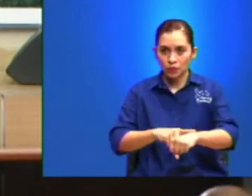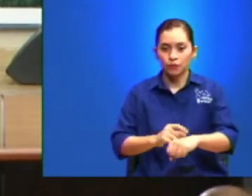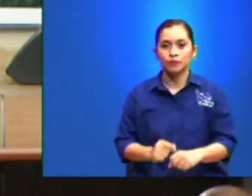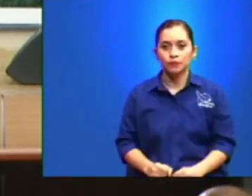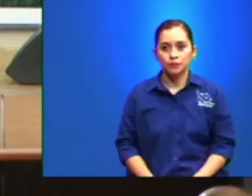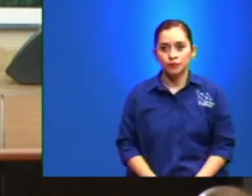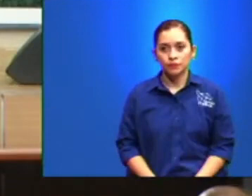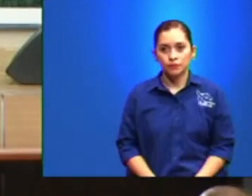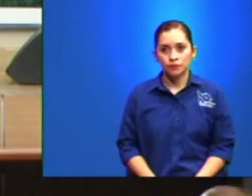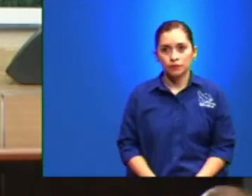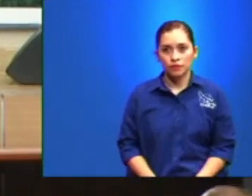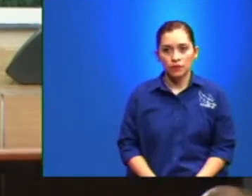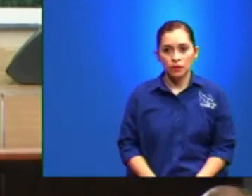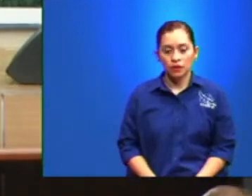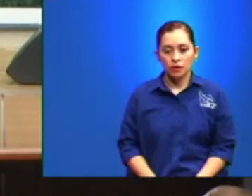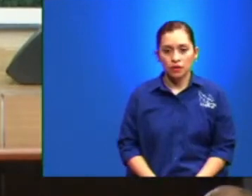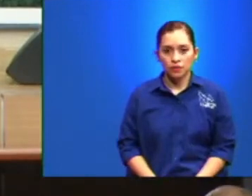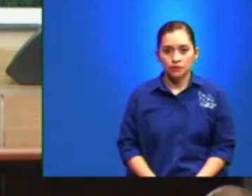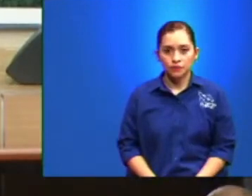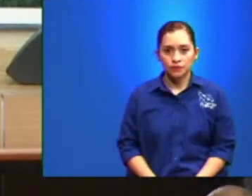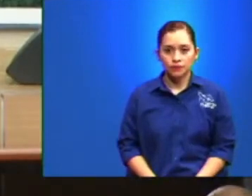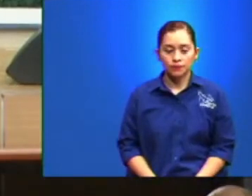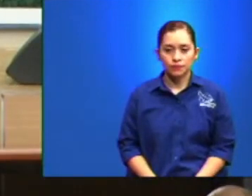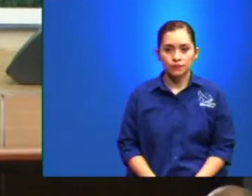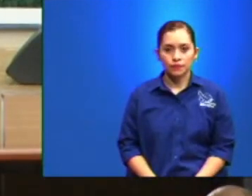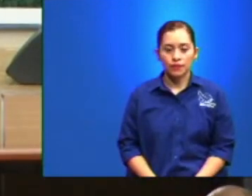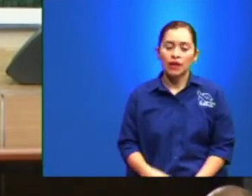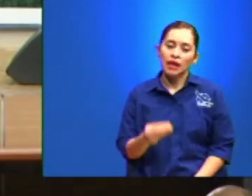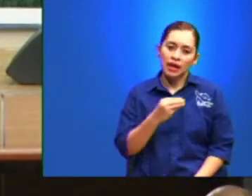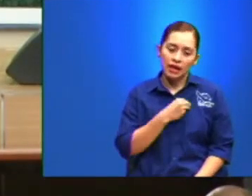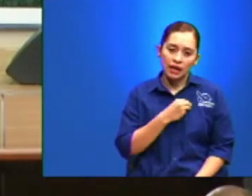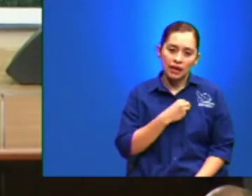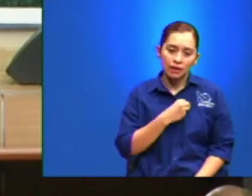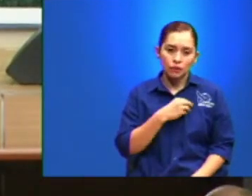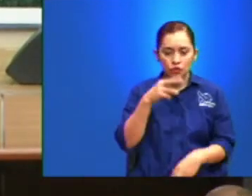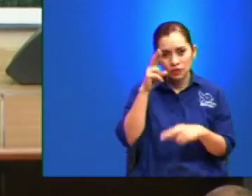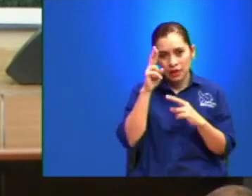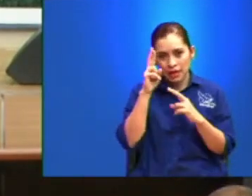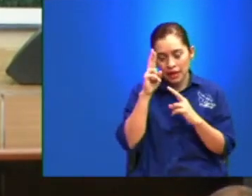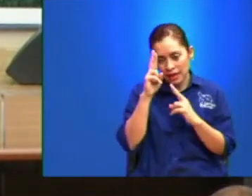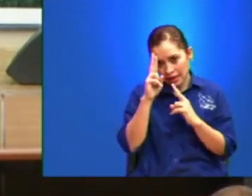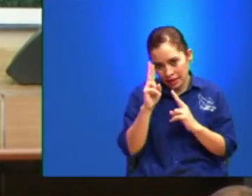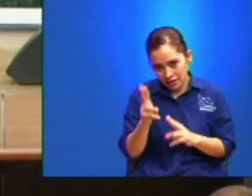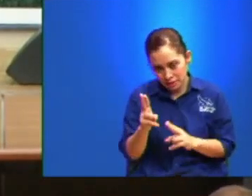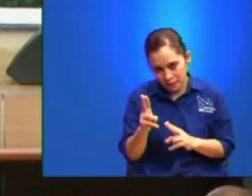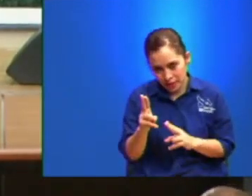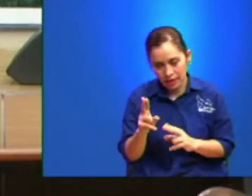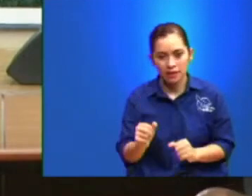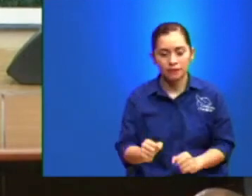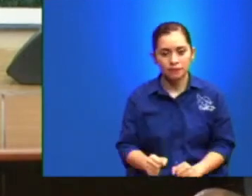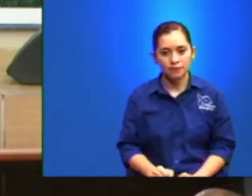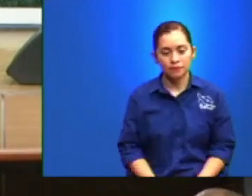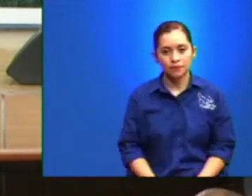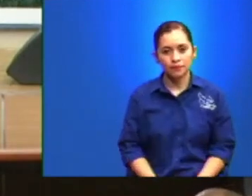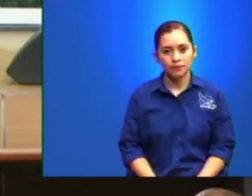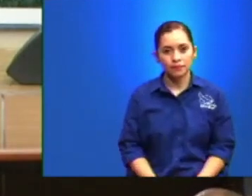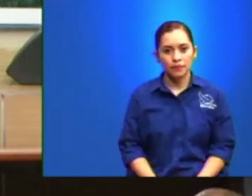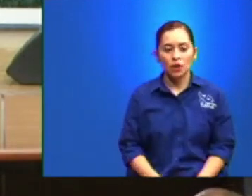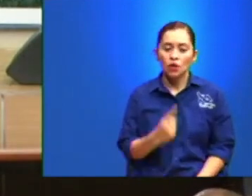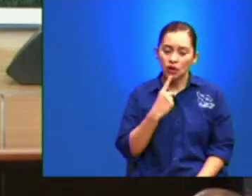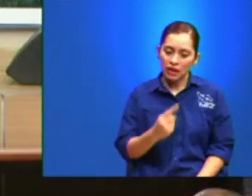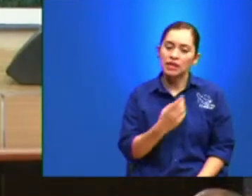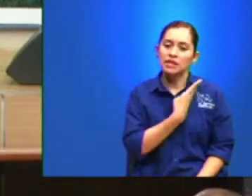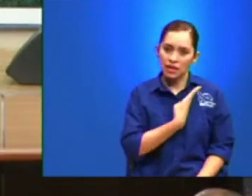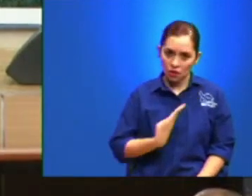si no podríamos seguir de corrido y queremos respetar las normas que ha puesto el gobierno